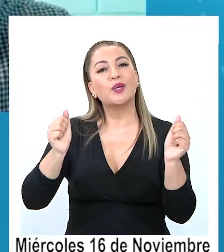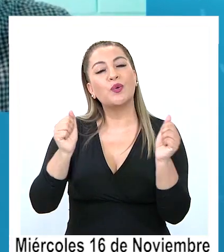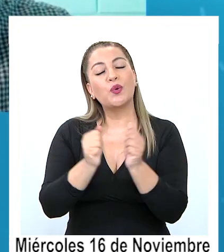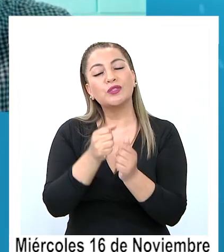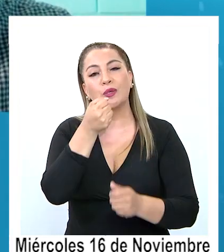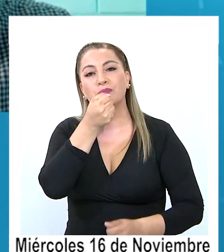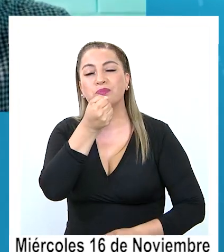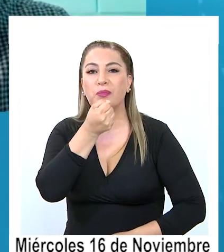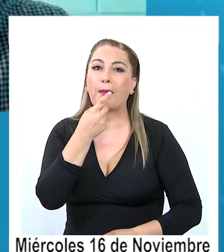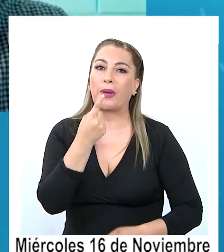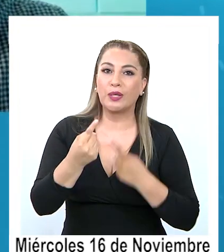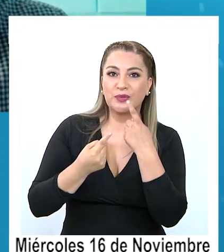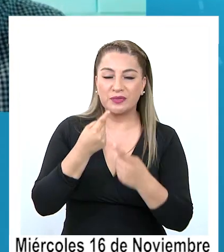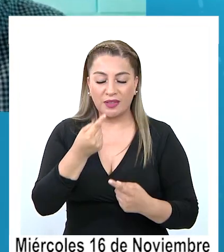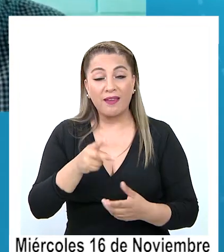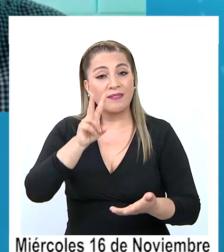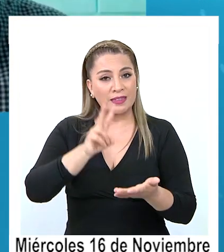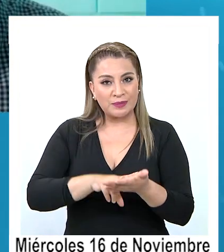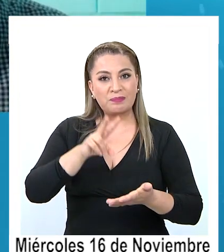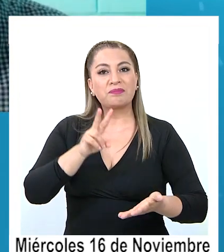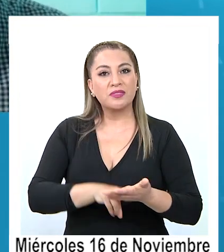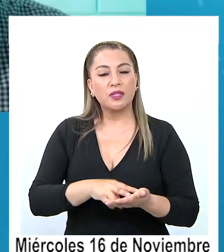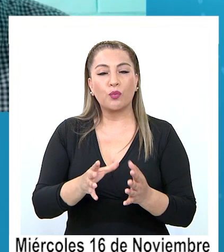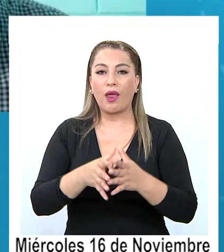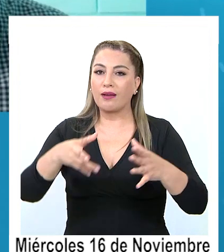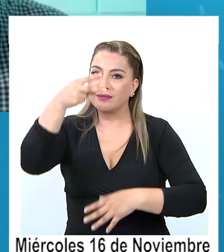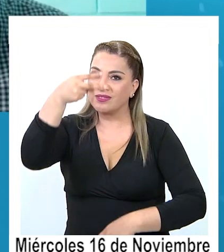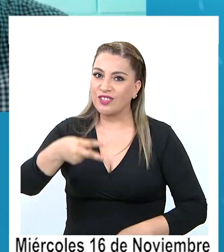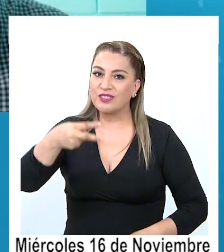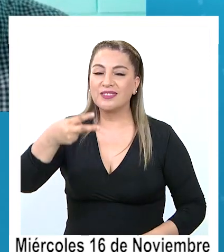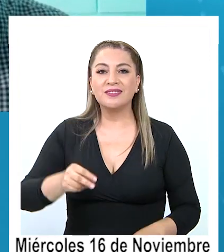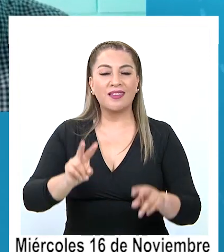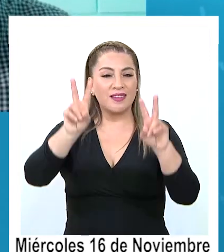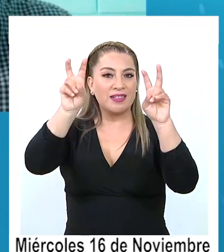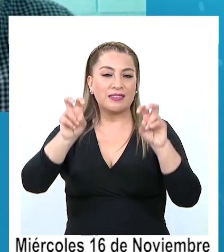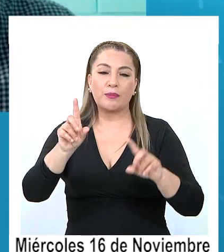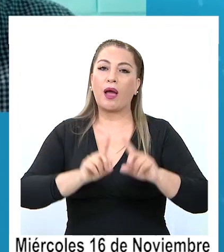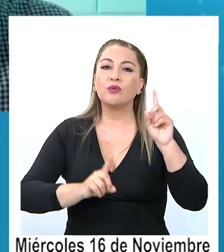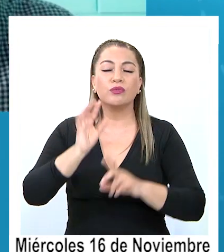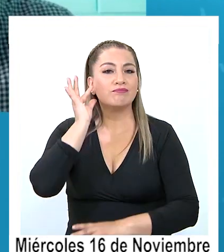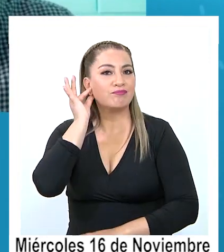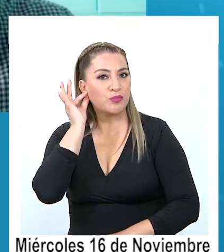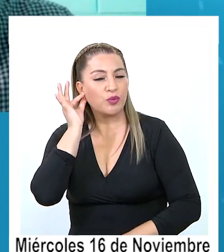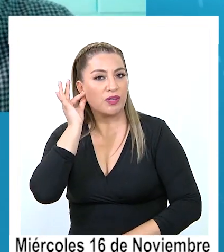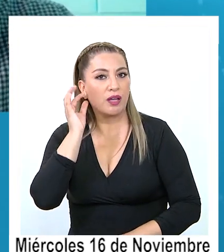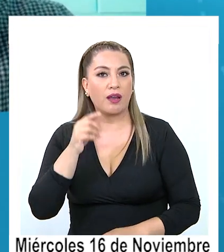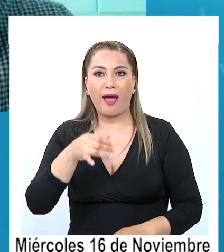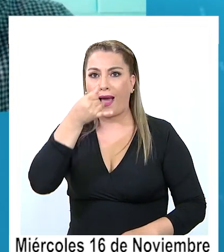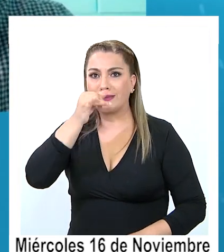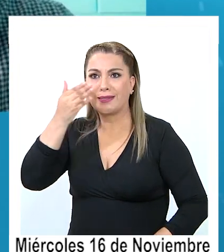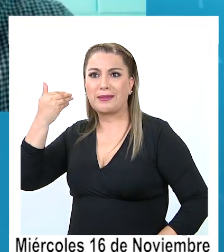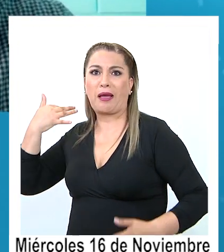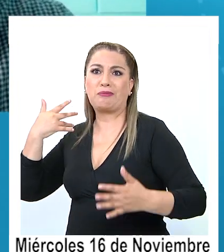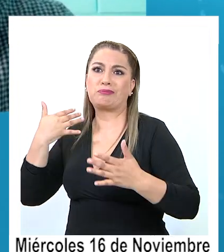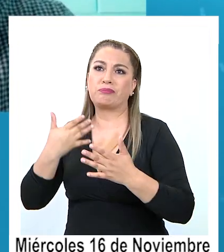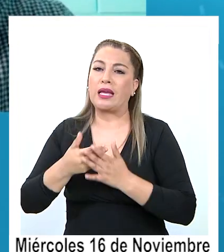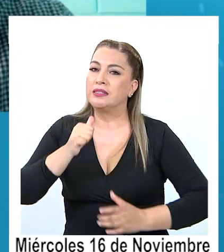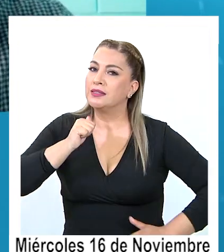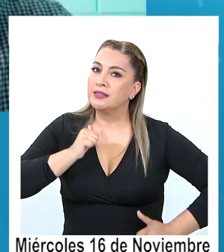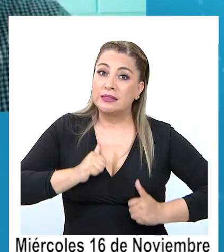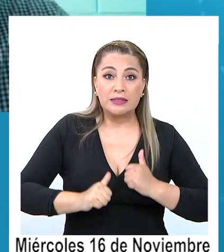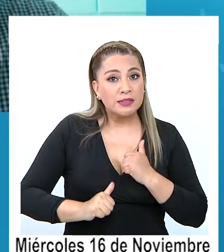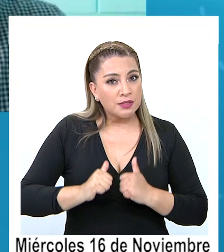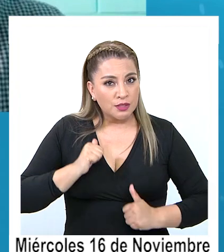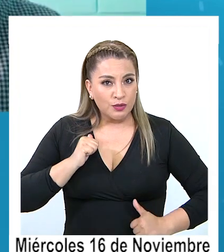en esta entrevista, ¿cierto? Sin duda que una gran noticia, sobre todo para aquellas mujeres, ¿cierto?, que durante tanto tiempo han sufrido,